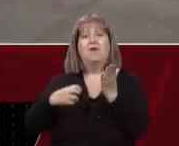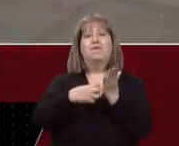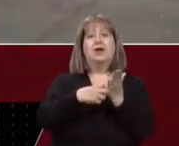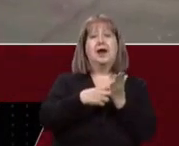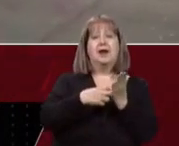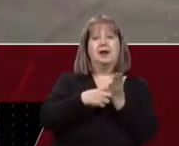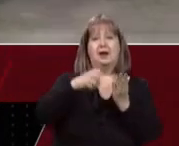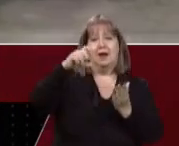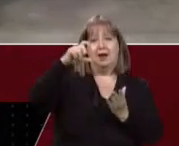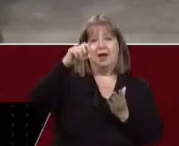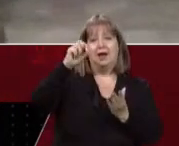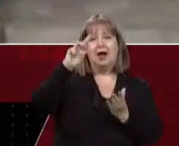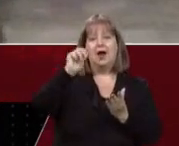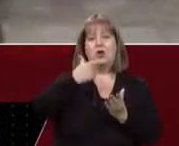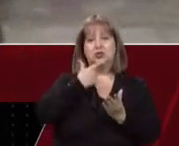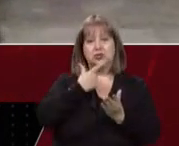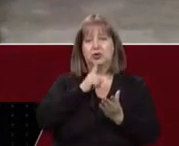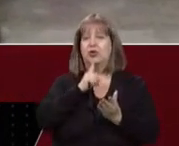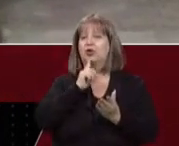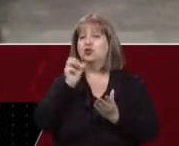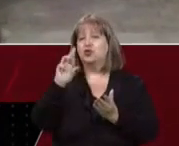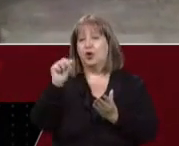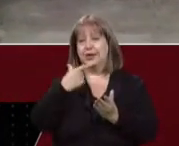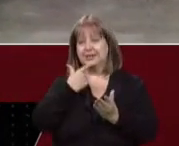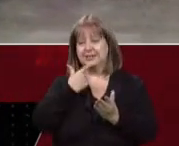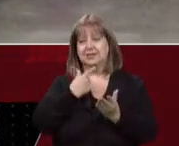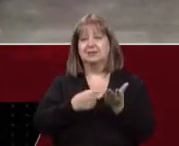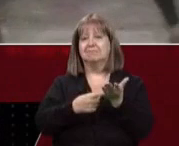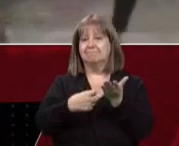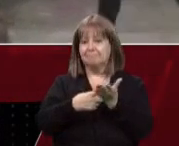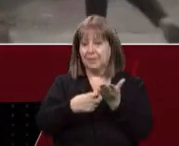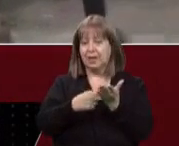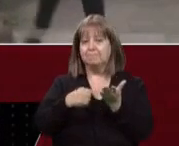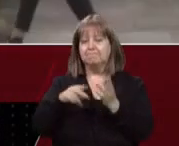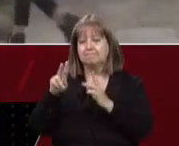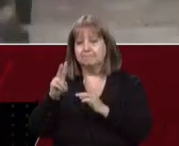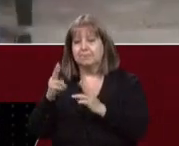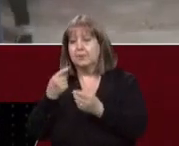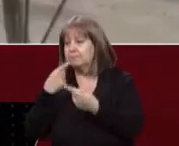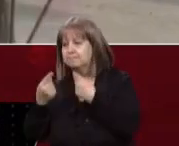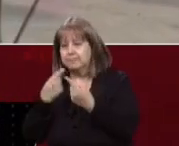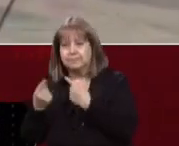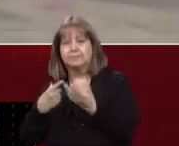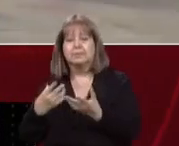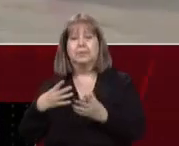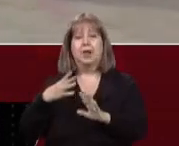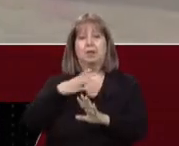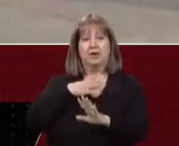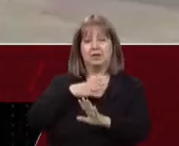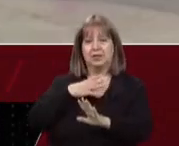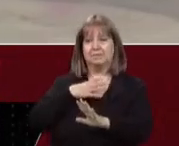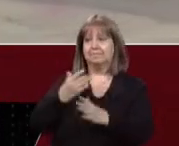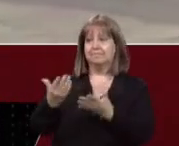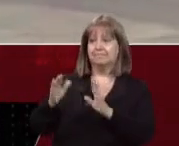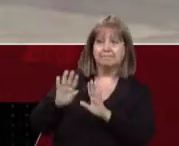a los trabajadores la escena del hecho no hemos podido tener contacto con las autoridades aún vamos a seguir aguardando para que nos